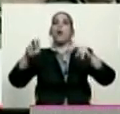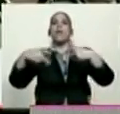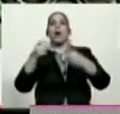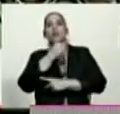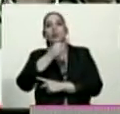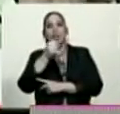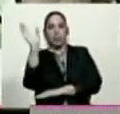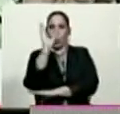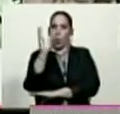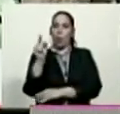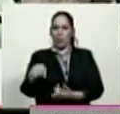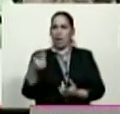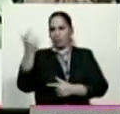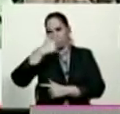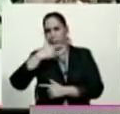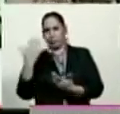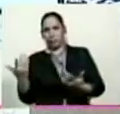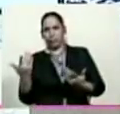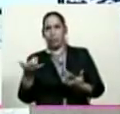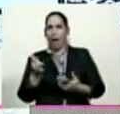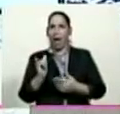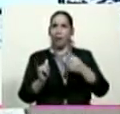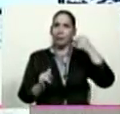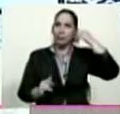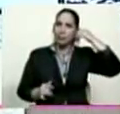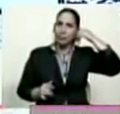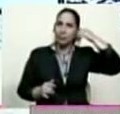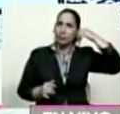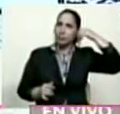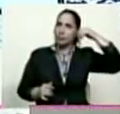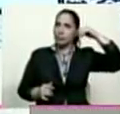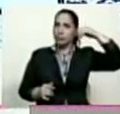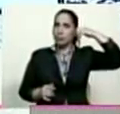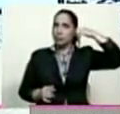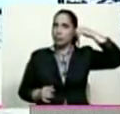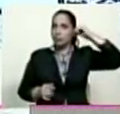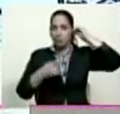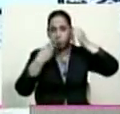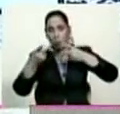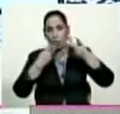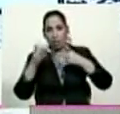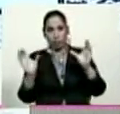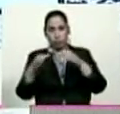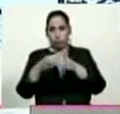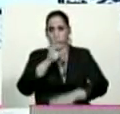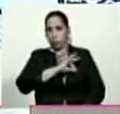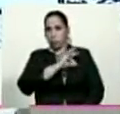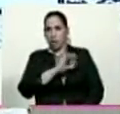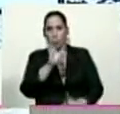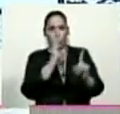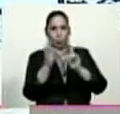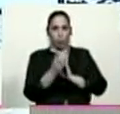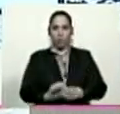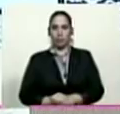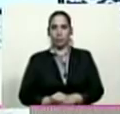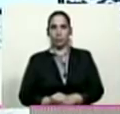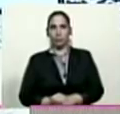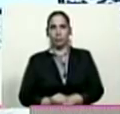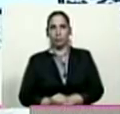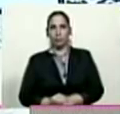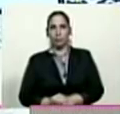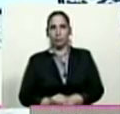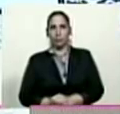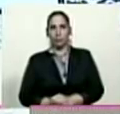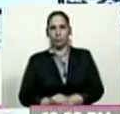hay sensatez en Bogotá, en los sectores políticos, económicos, sociales, culturales, si hay sensatez en Colombia,